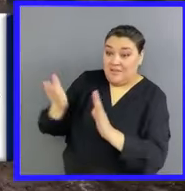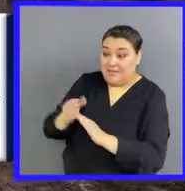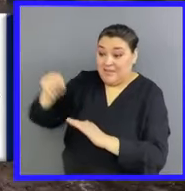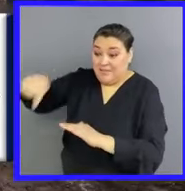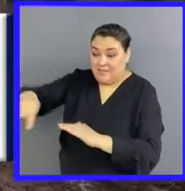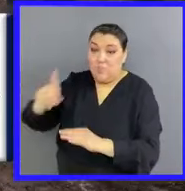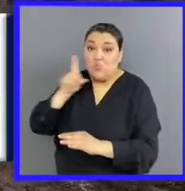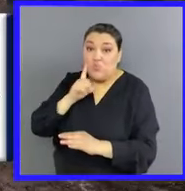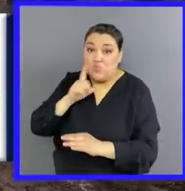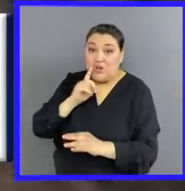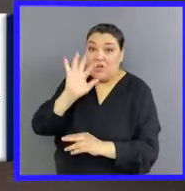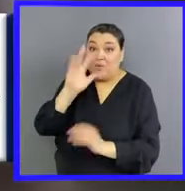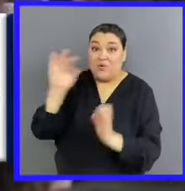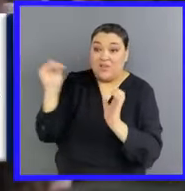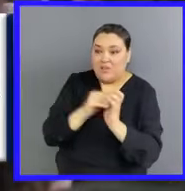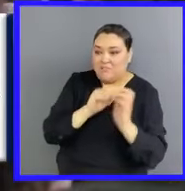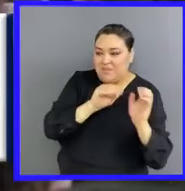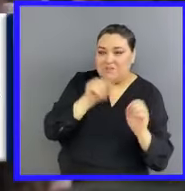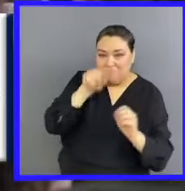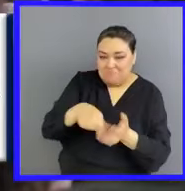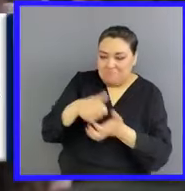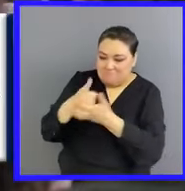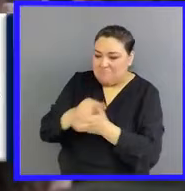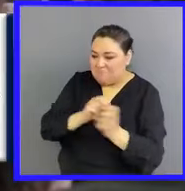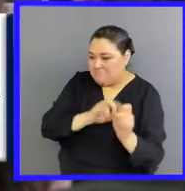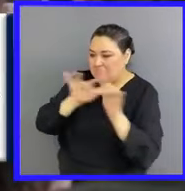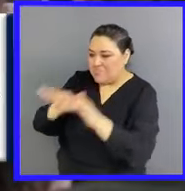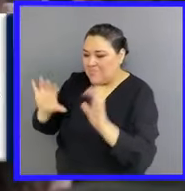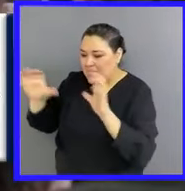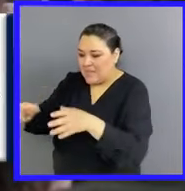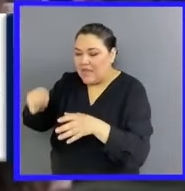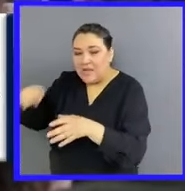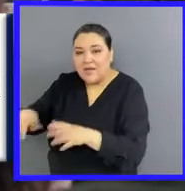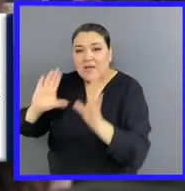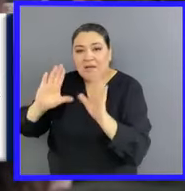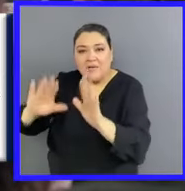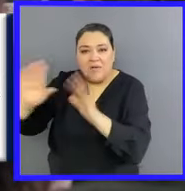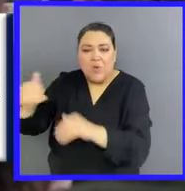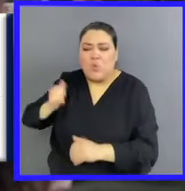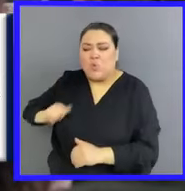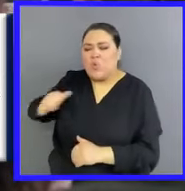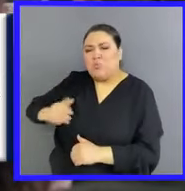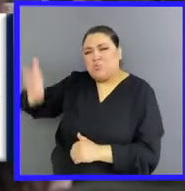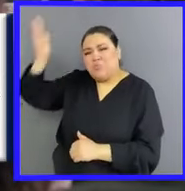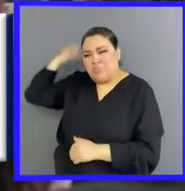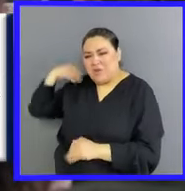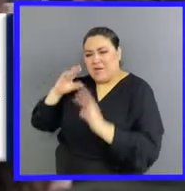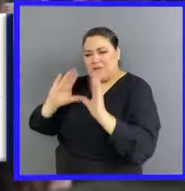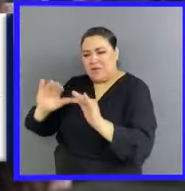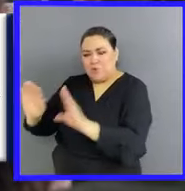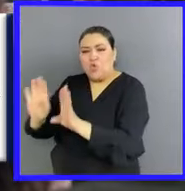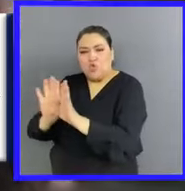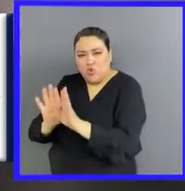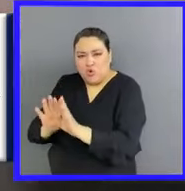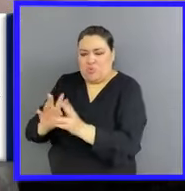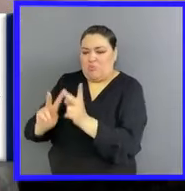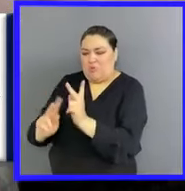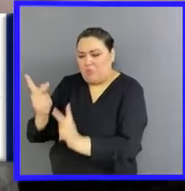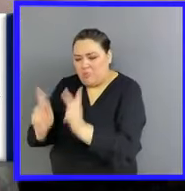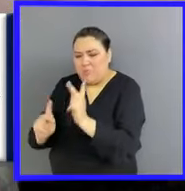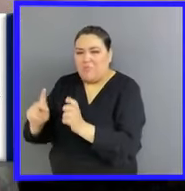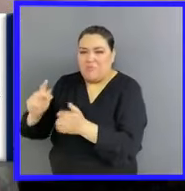50,000 mujeres indígenas, se traerá a la práctica el conocimiento ancestral a través de la medicina tradicional y la